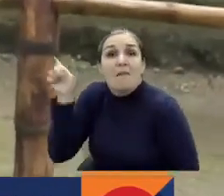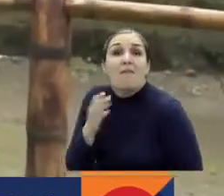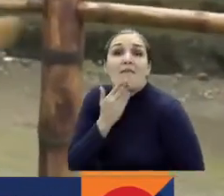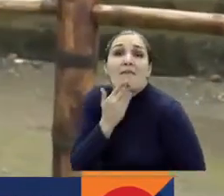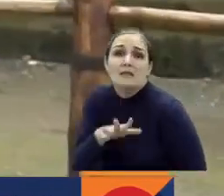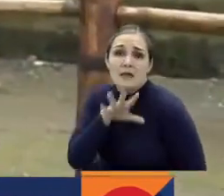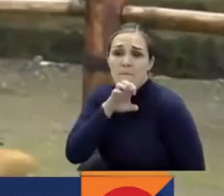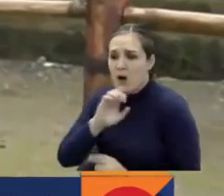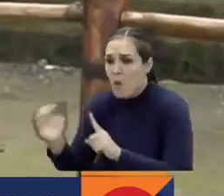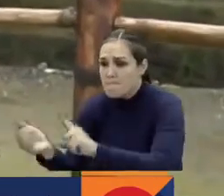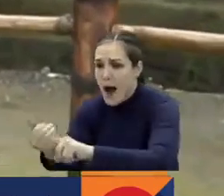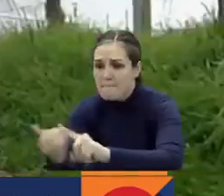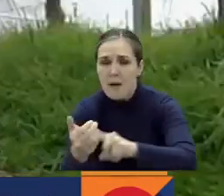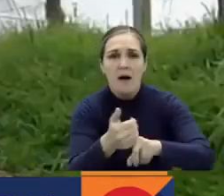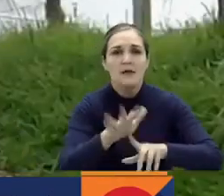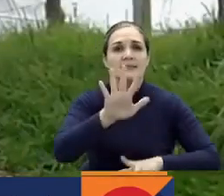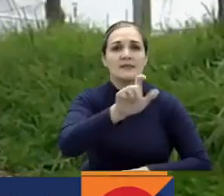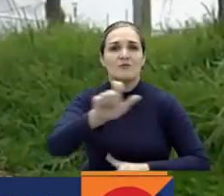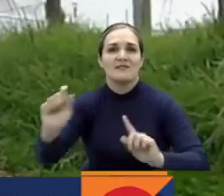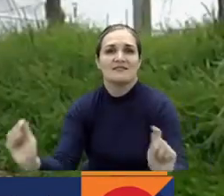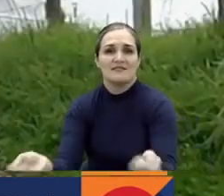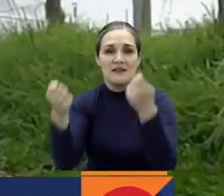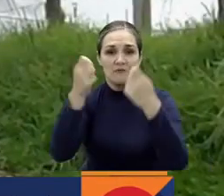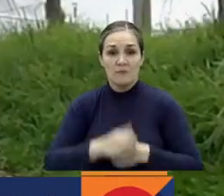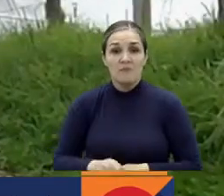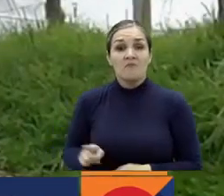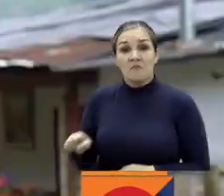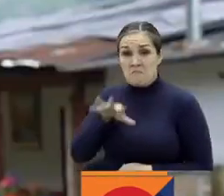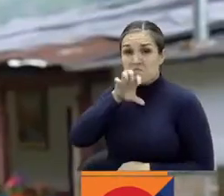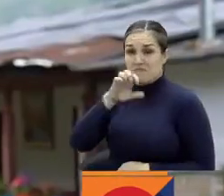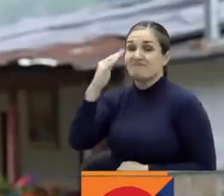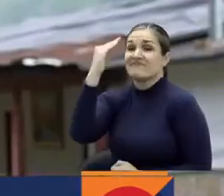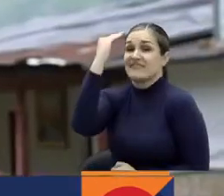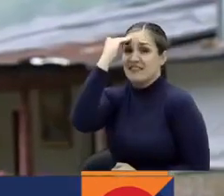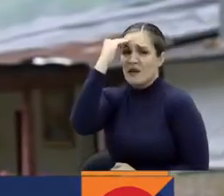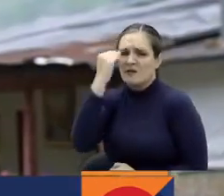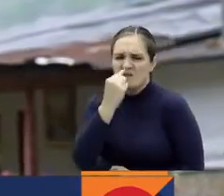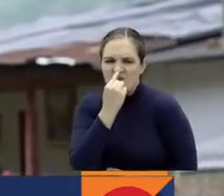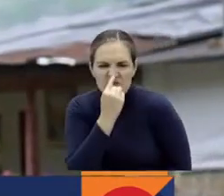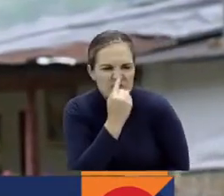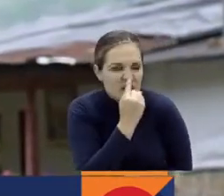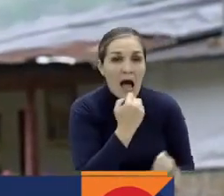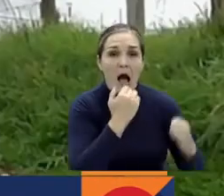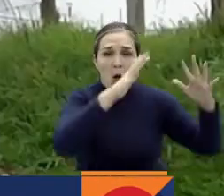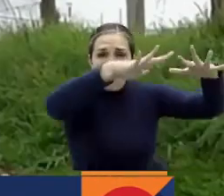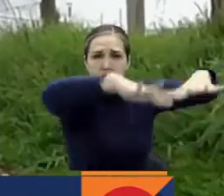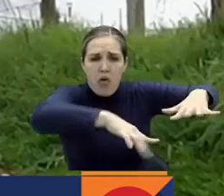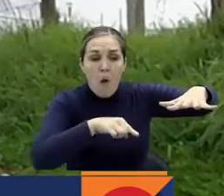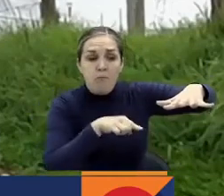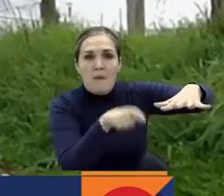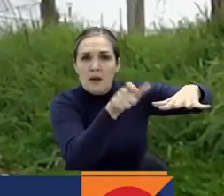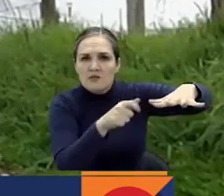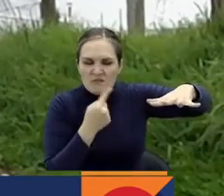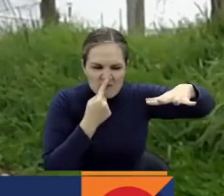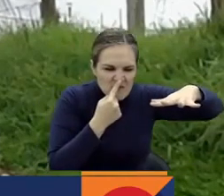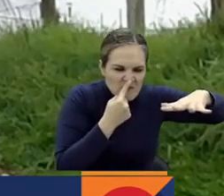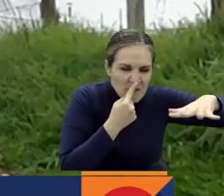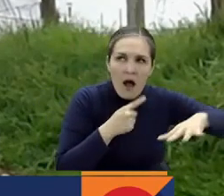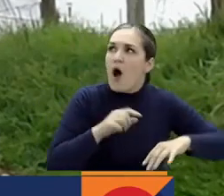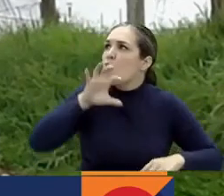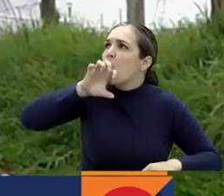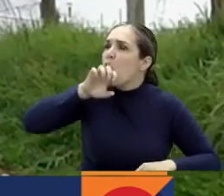personas. Él está en la capacidad de buscar personas en estructuras colapsadas, confinadas, y